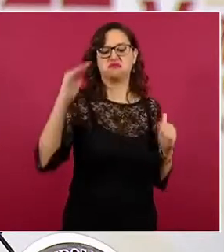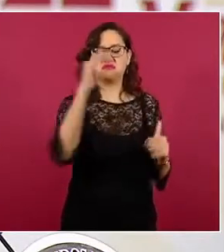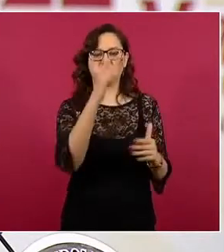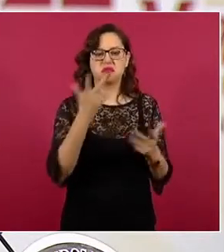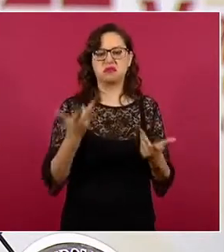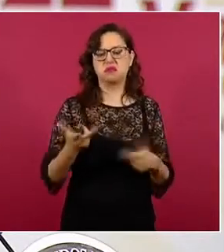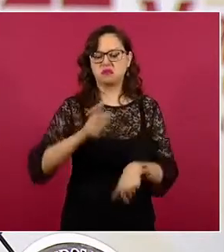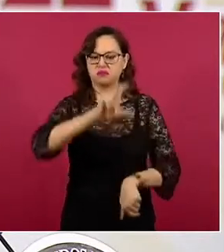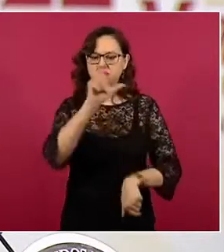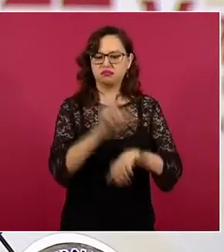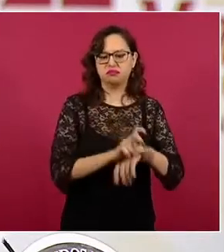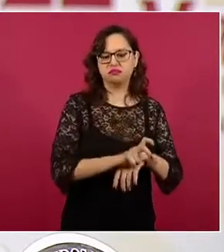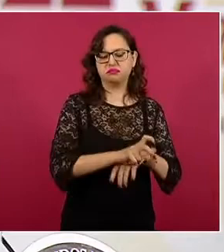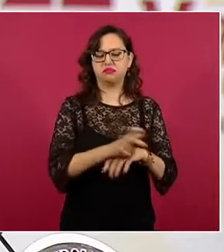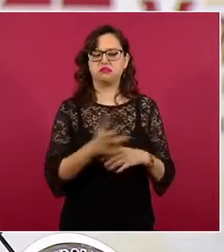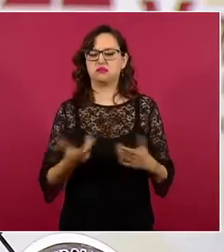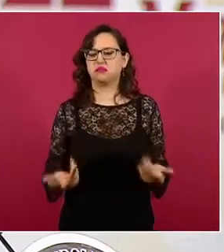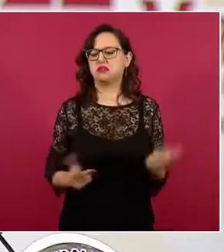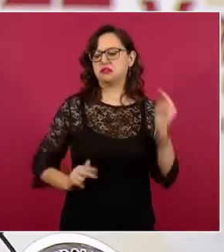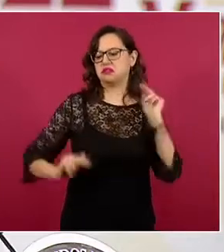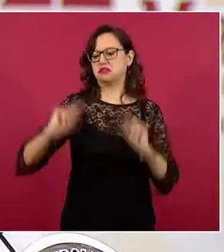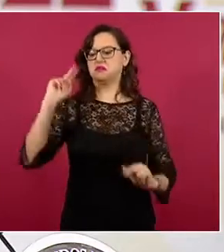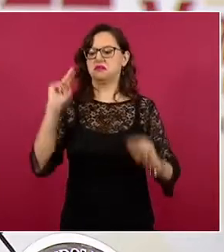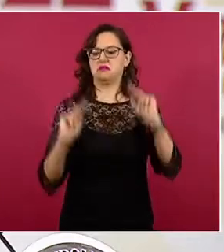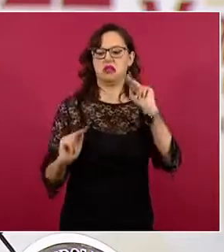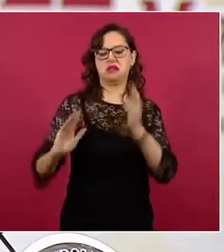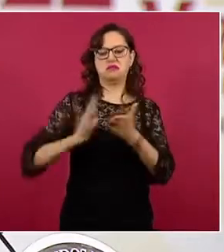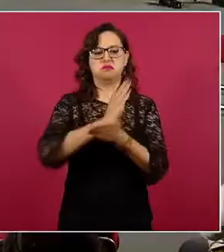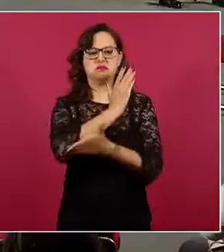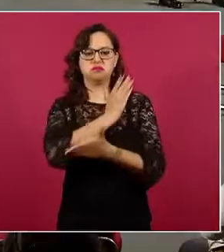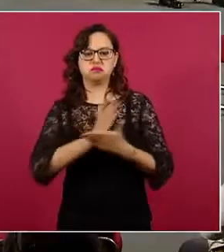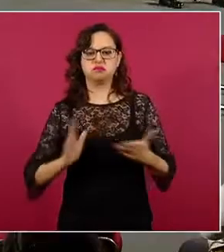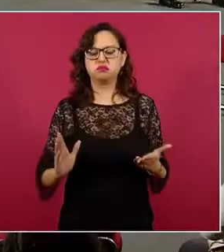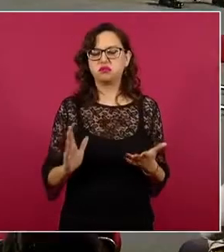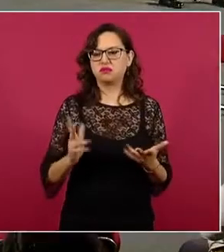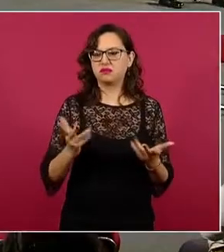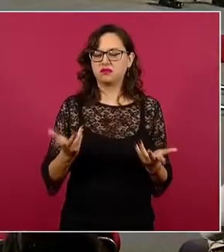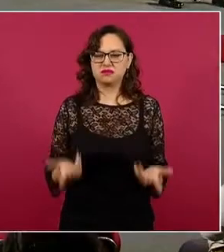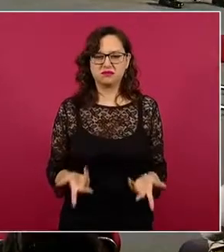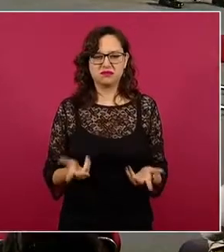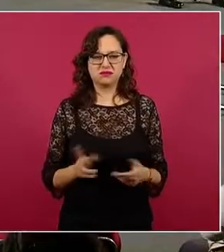de la diferencia, del clasismo y de la supuesta movilidad,